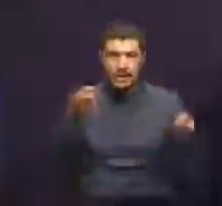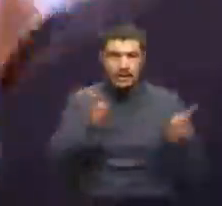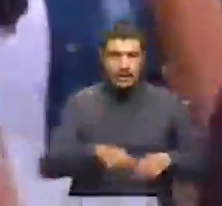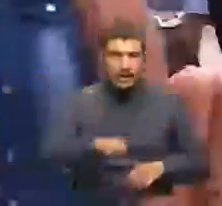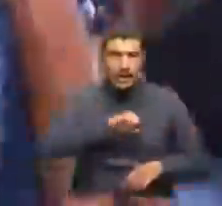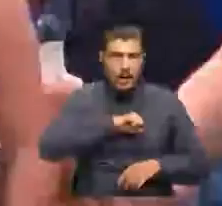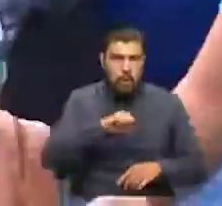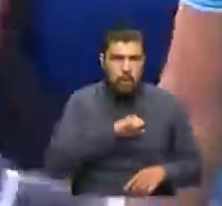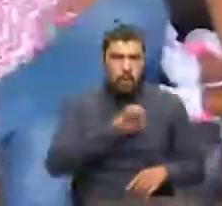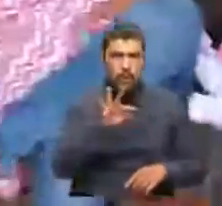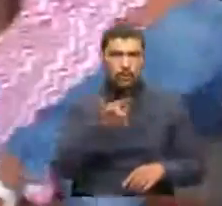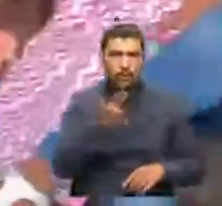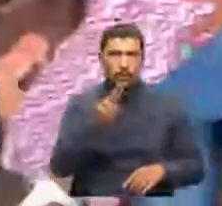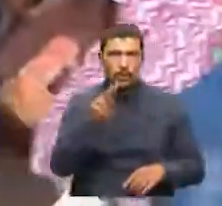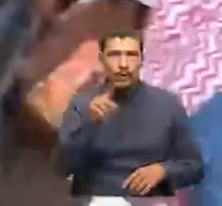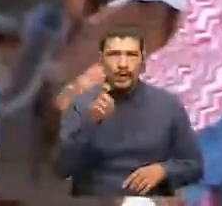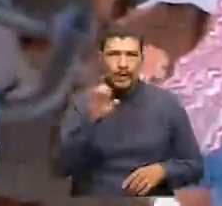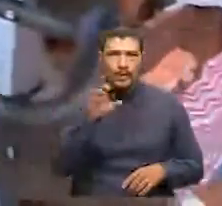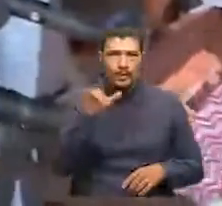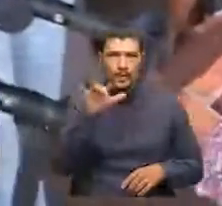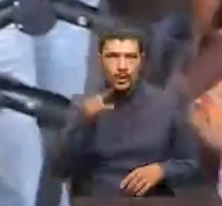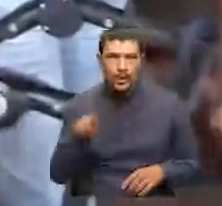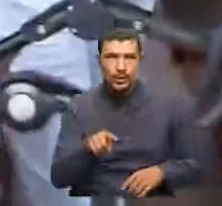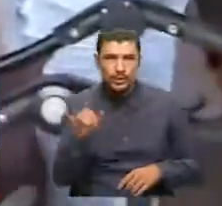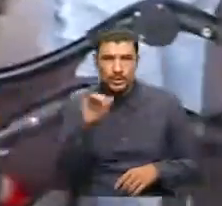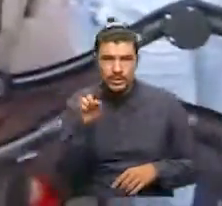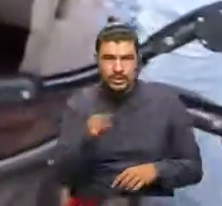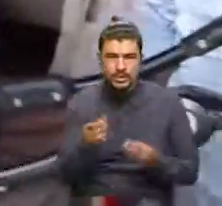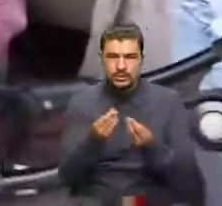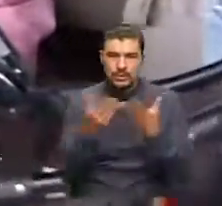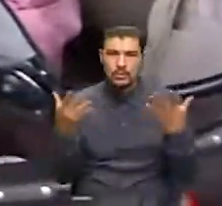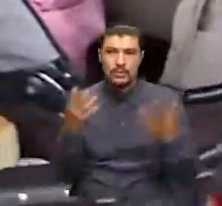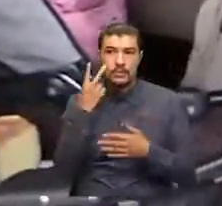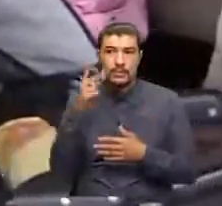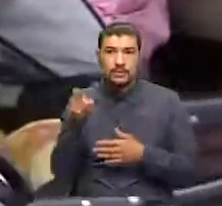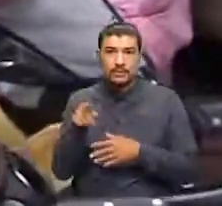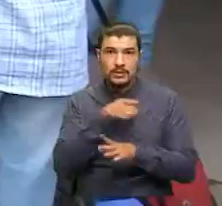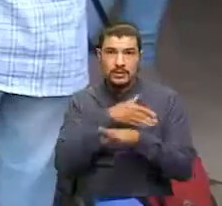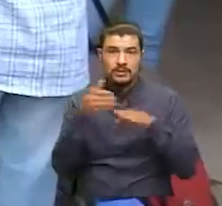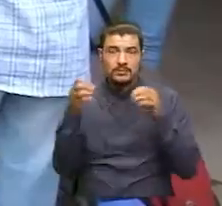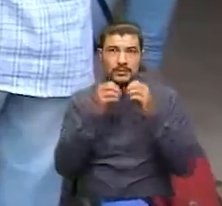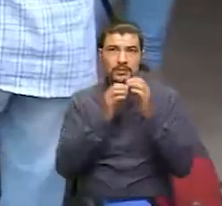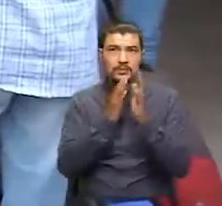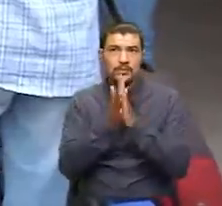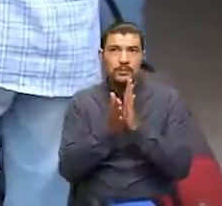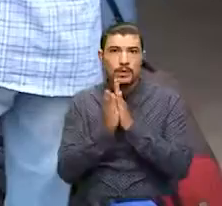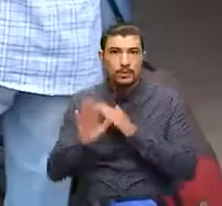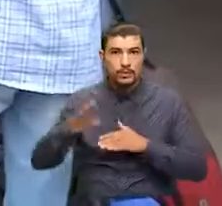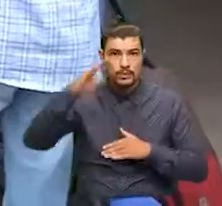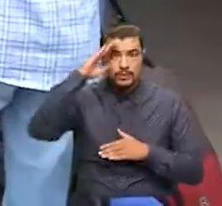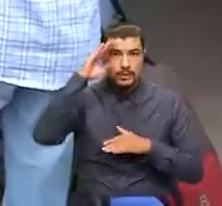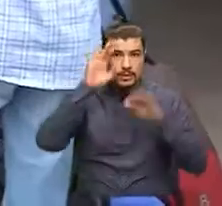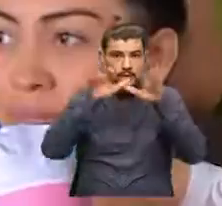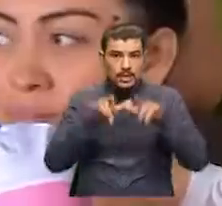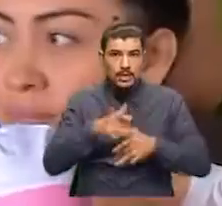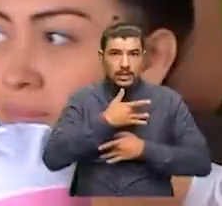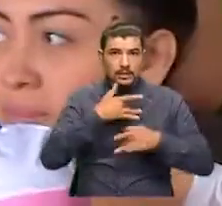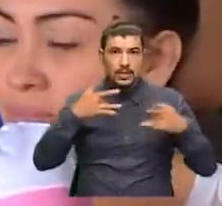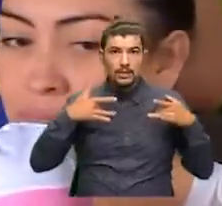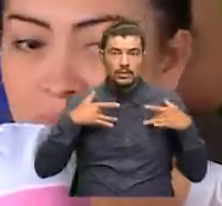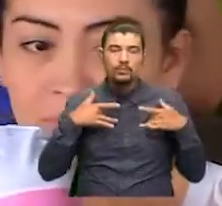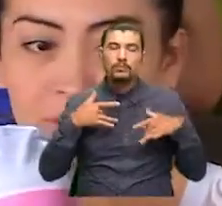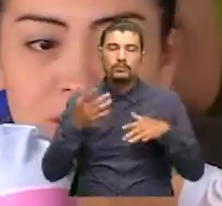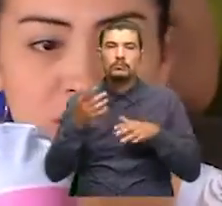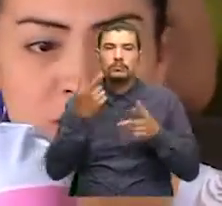venezuela y que están siendo controladas estas son la difteria y el chagas las autoridades en materia de salud mantienen